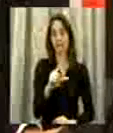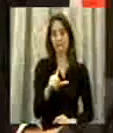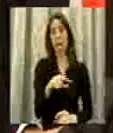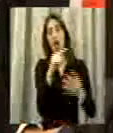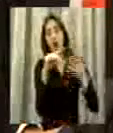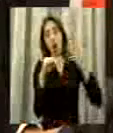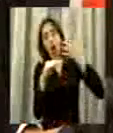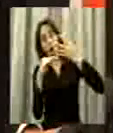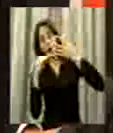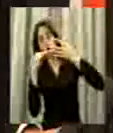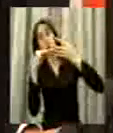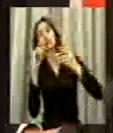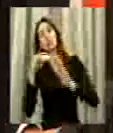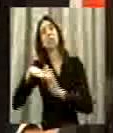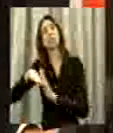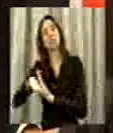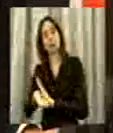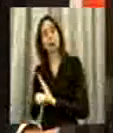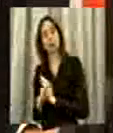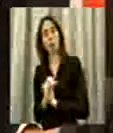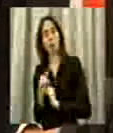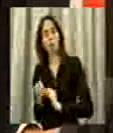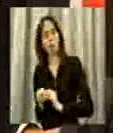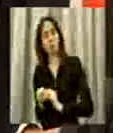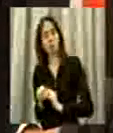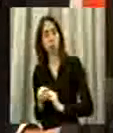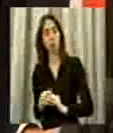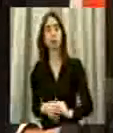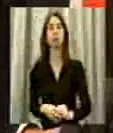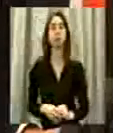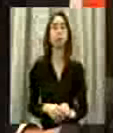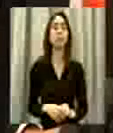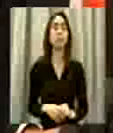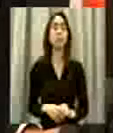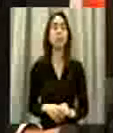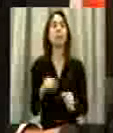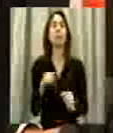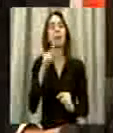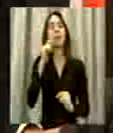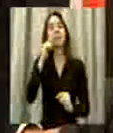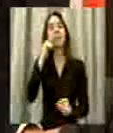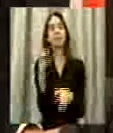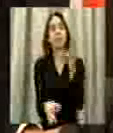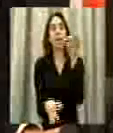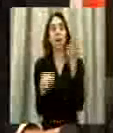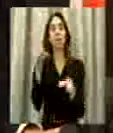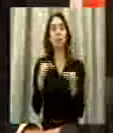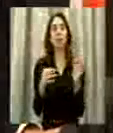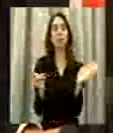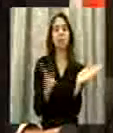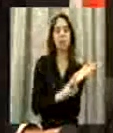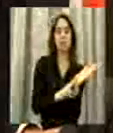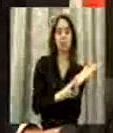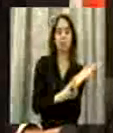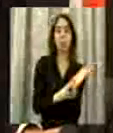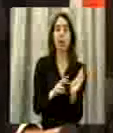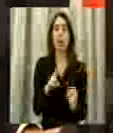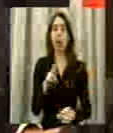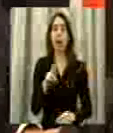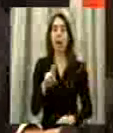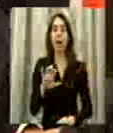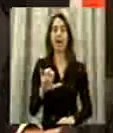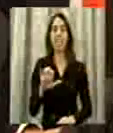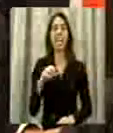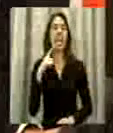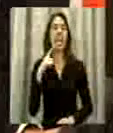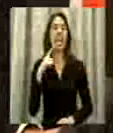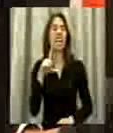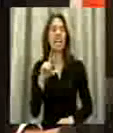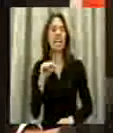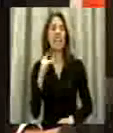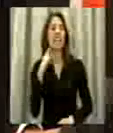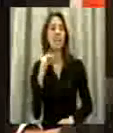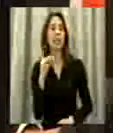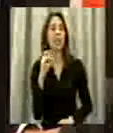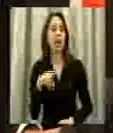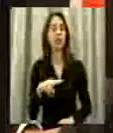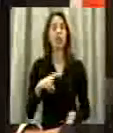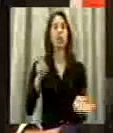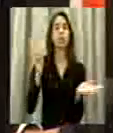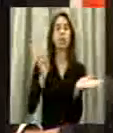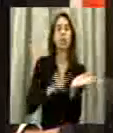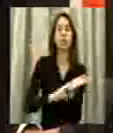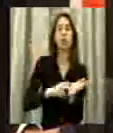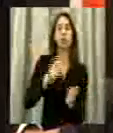los otros tramos. Y logramos además parte un elemento de justicia tributaria, la reliquidación del impuesto único de